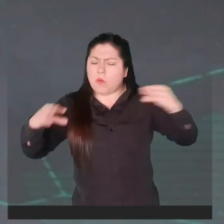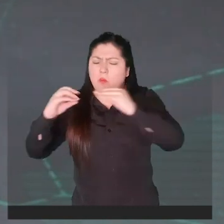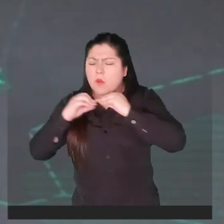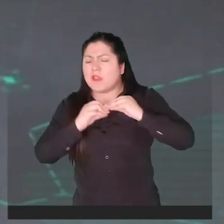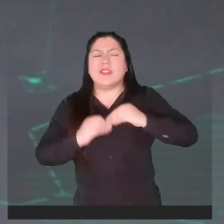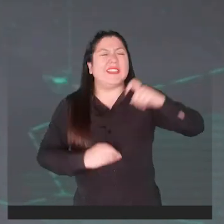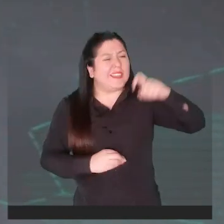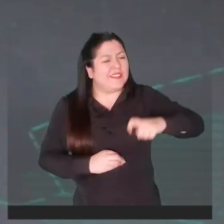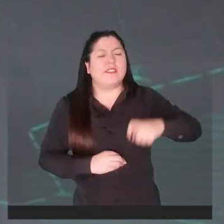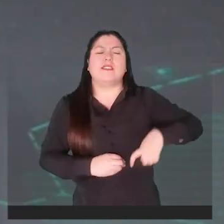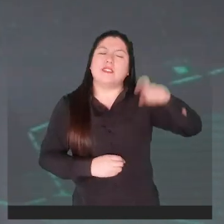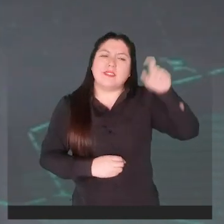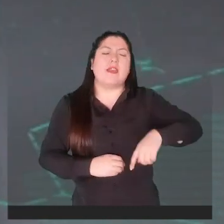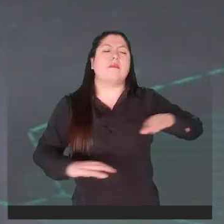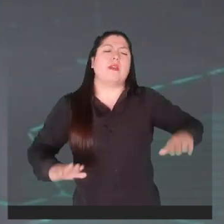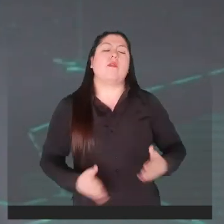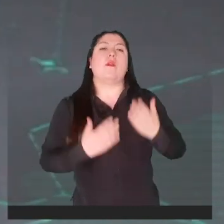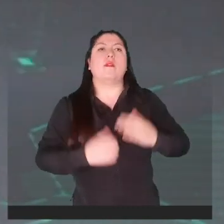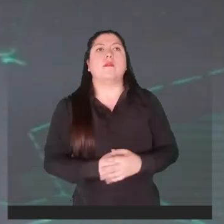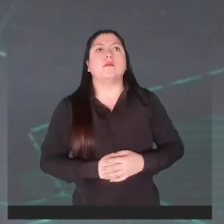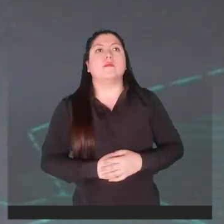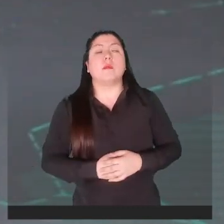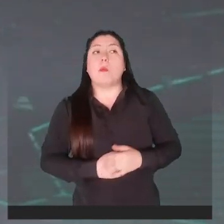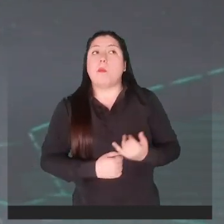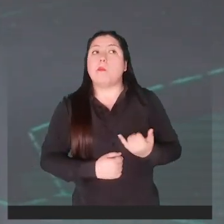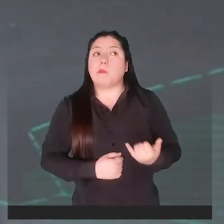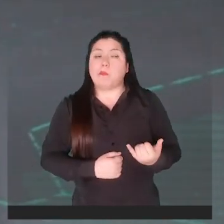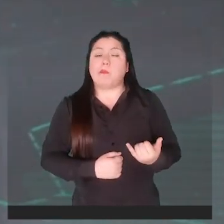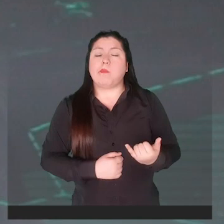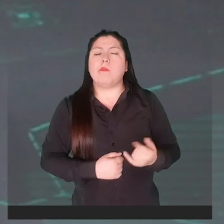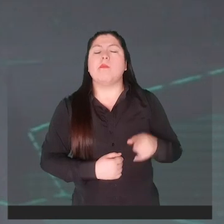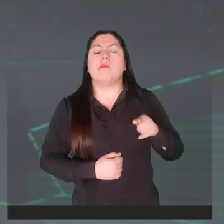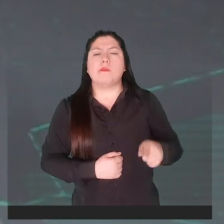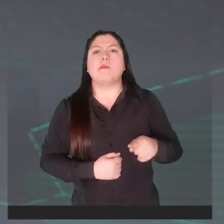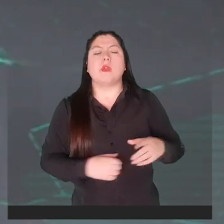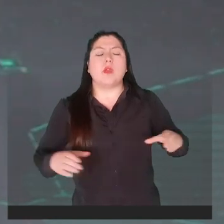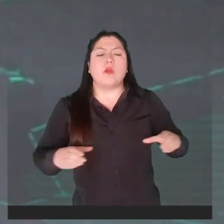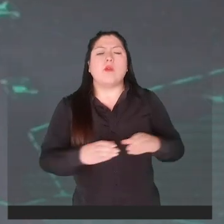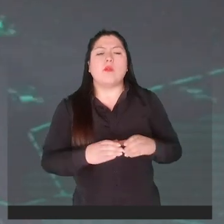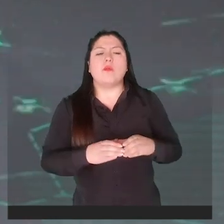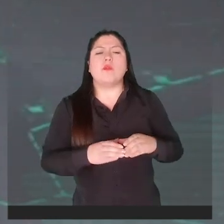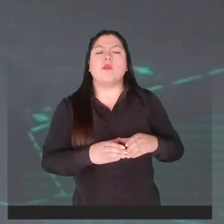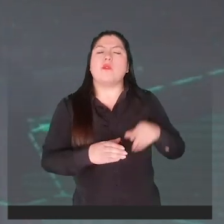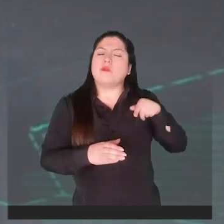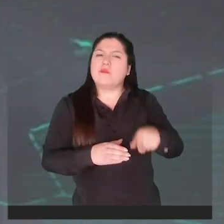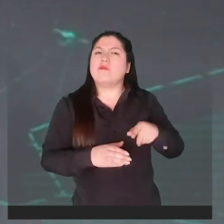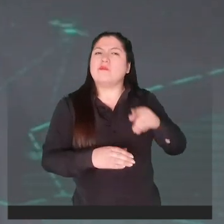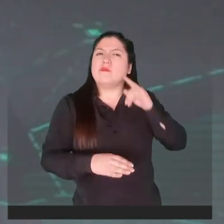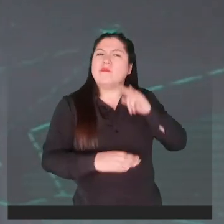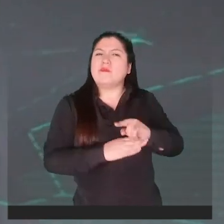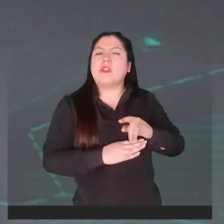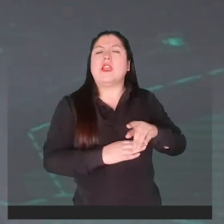necesario. Y recuerdo inclusive cómo presentes en la ocasión estaba también la misión de observación electoral,